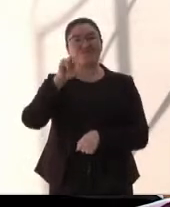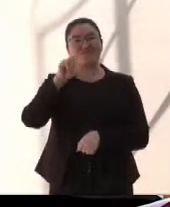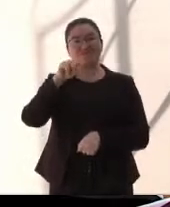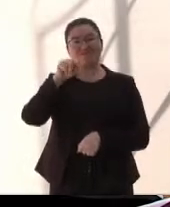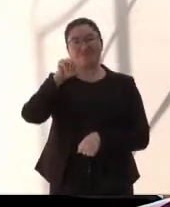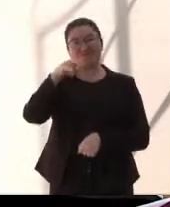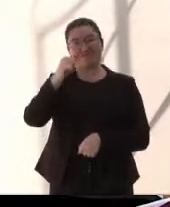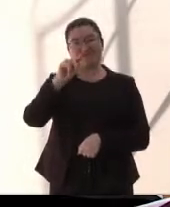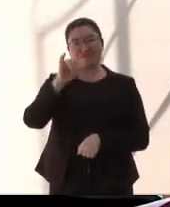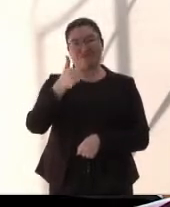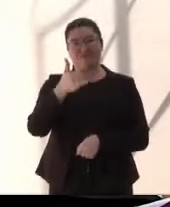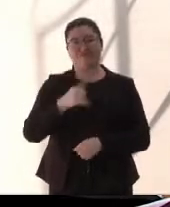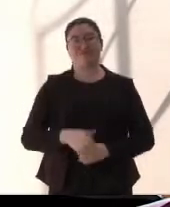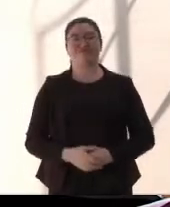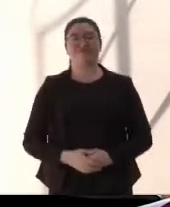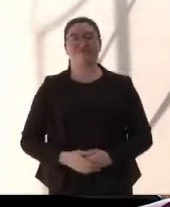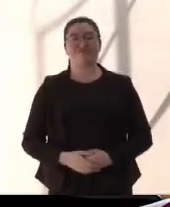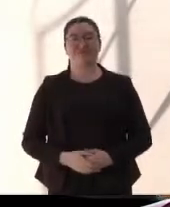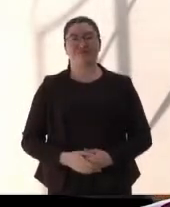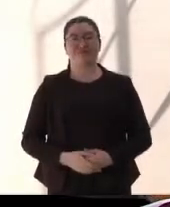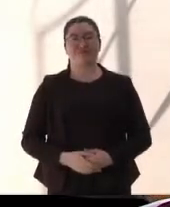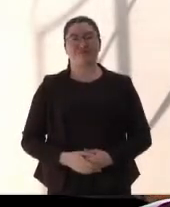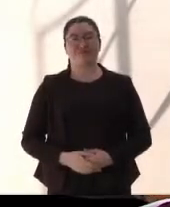Ernestina Godoy Ramos.